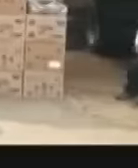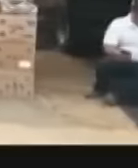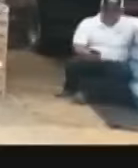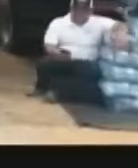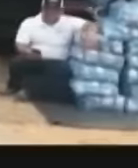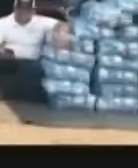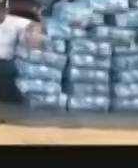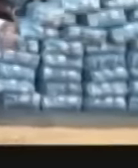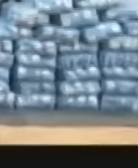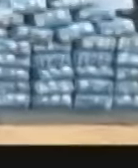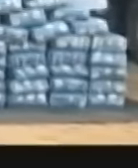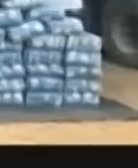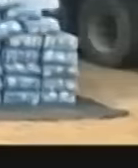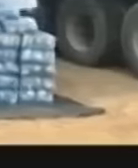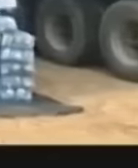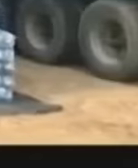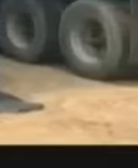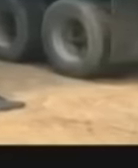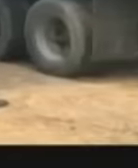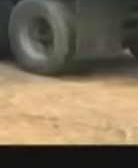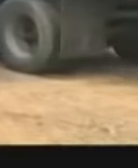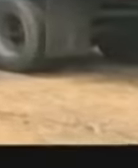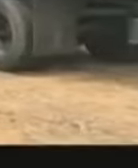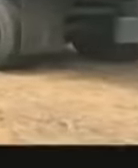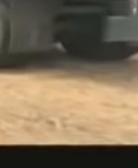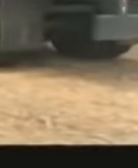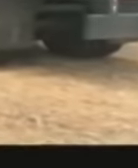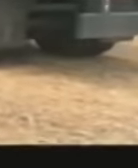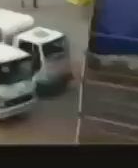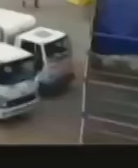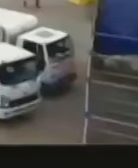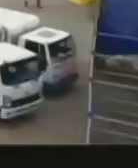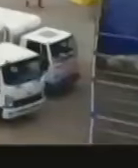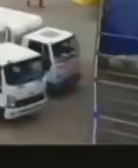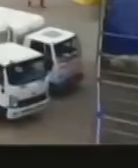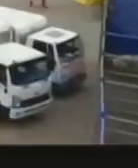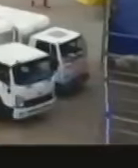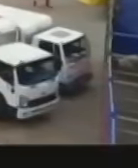nuestro país. Estoy lleno de fuerza, de optimismo hoy,